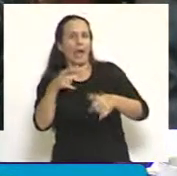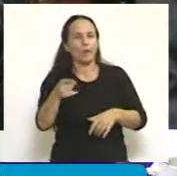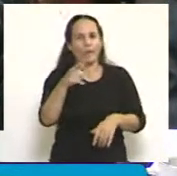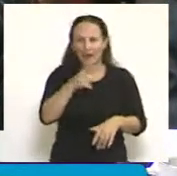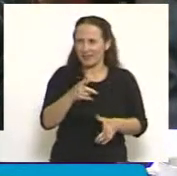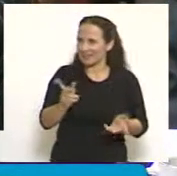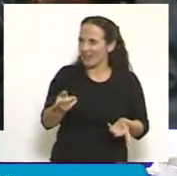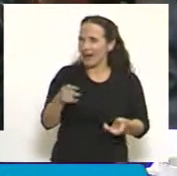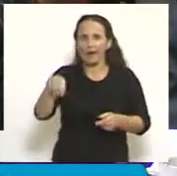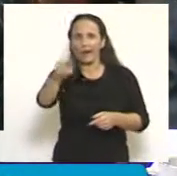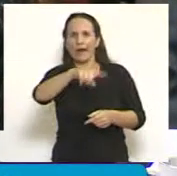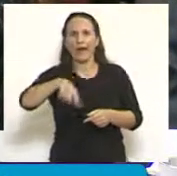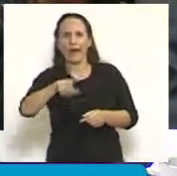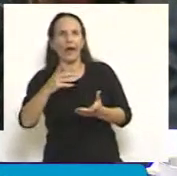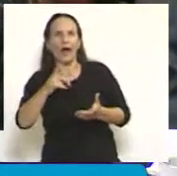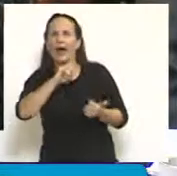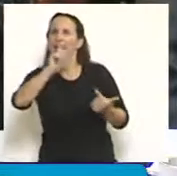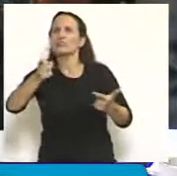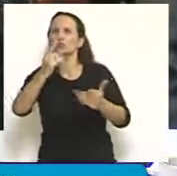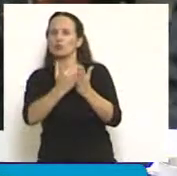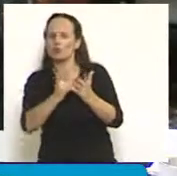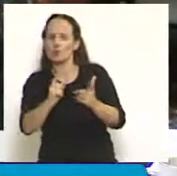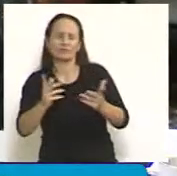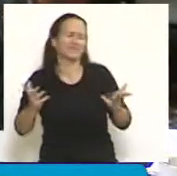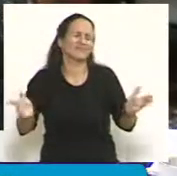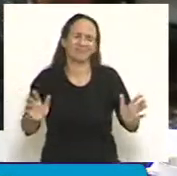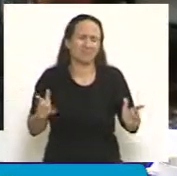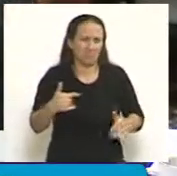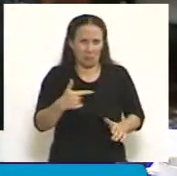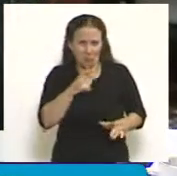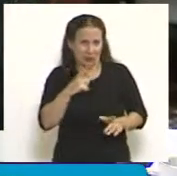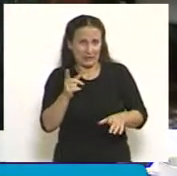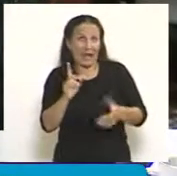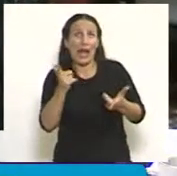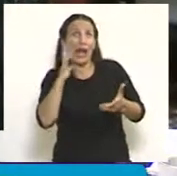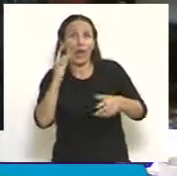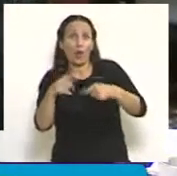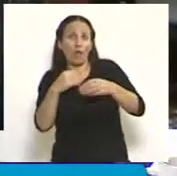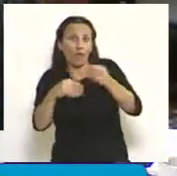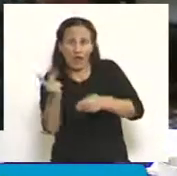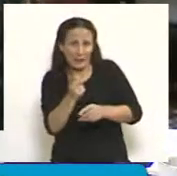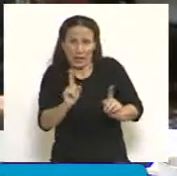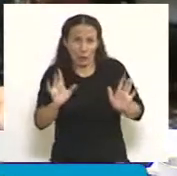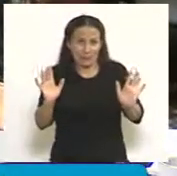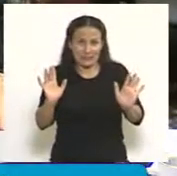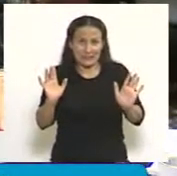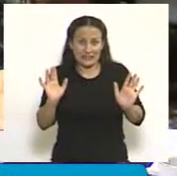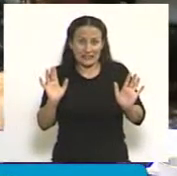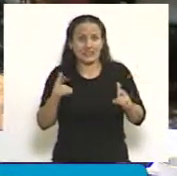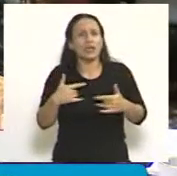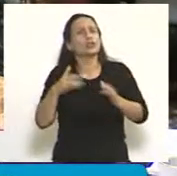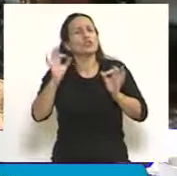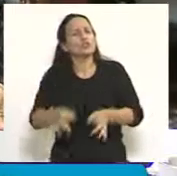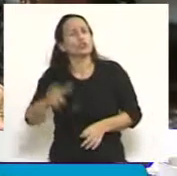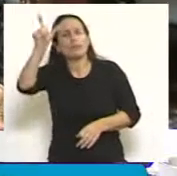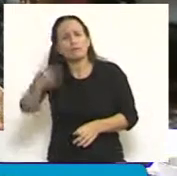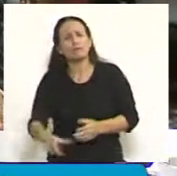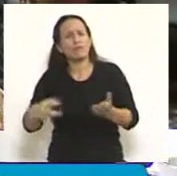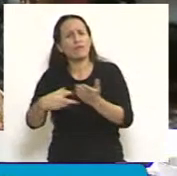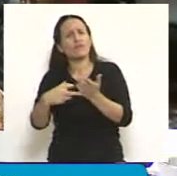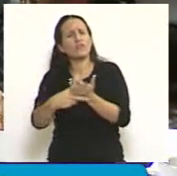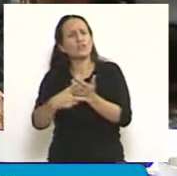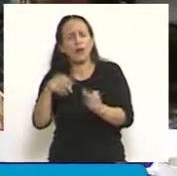que tuvo diferencias o dictámenes en minoría, tuvo la media sanción pero tuvo un dictamen en minoría, es el Ministerio Público Fiscal. Y